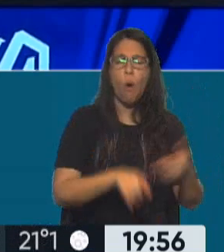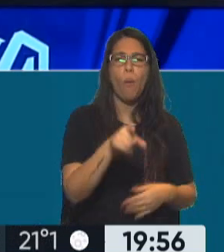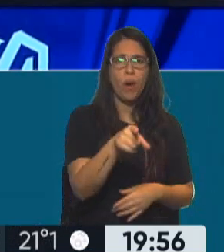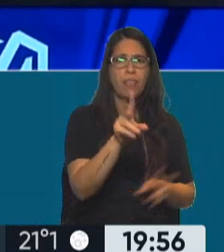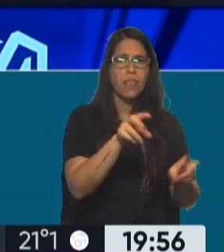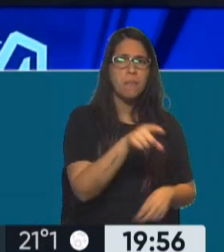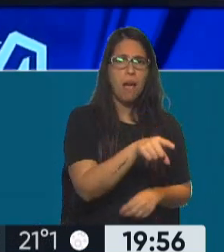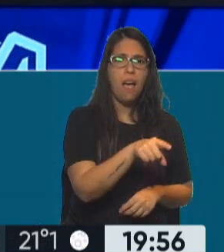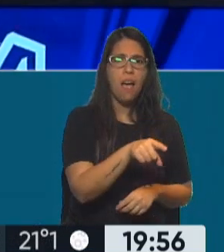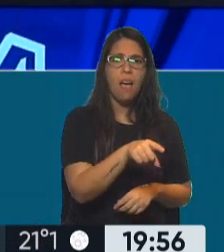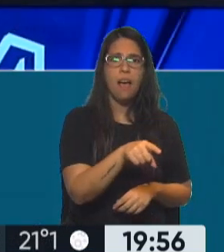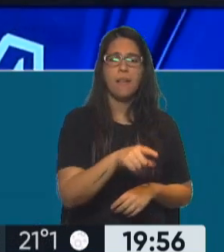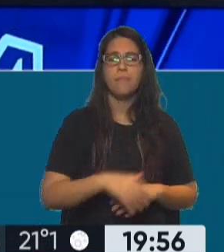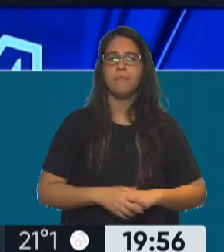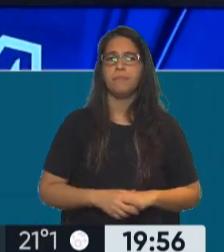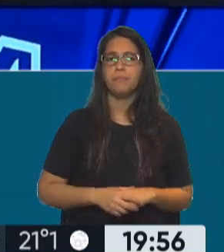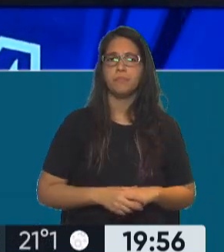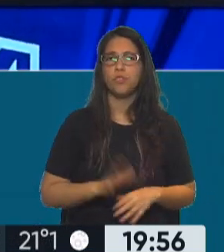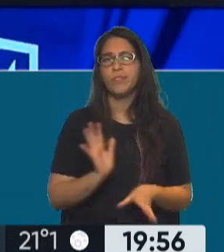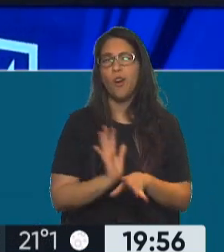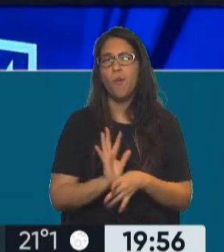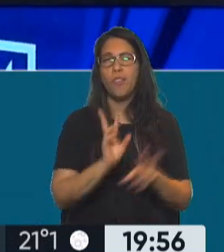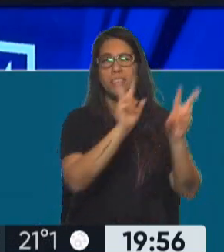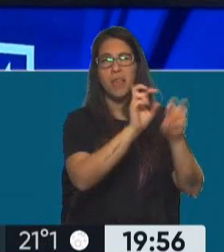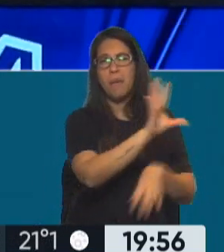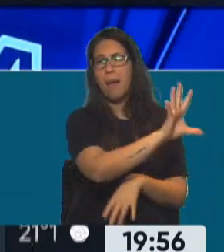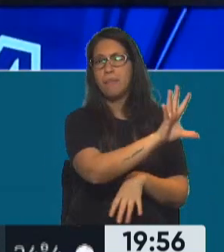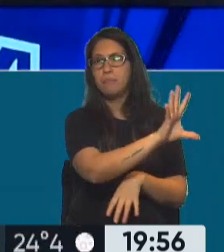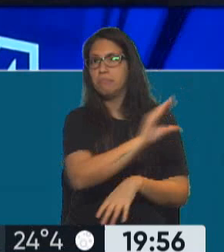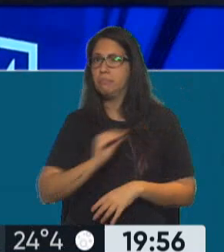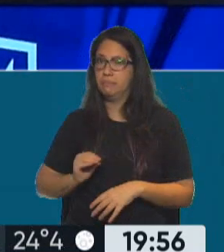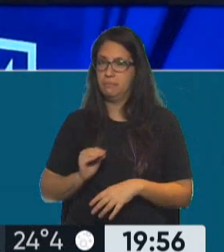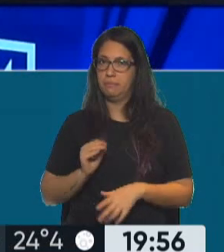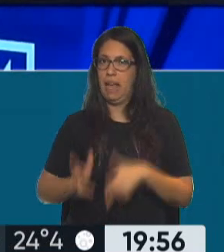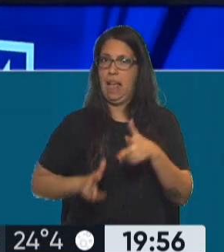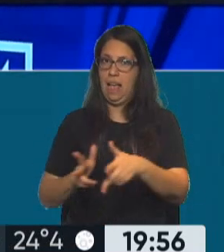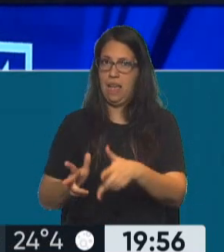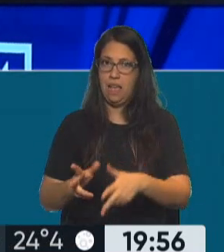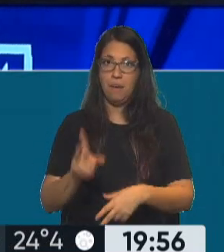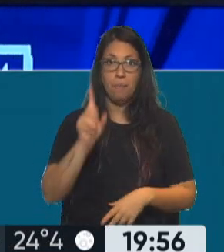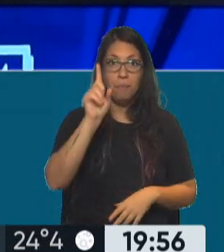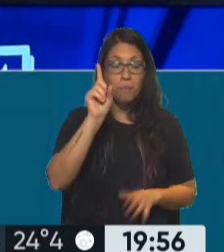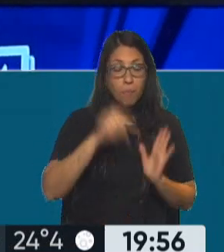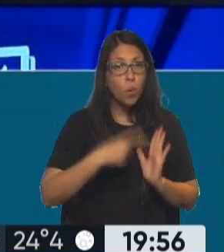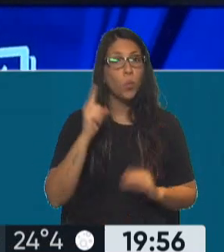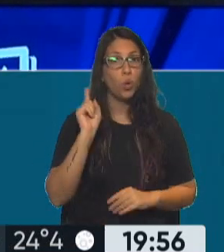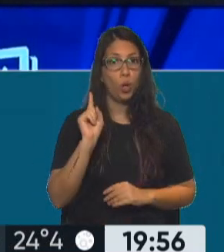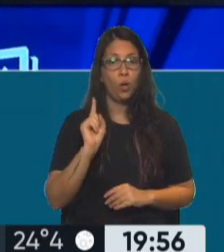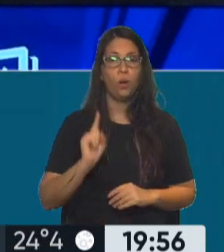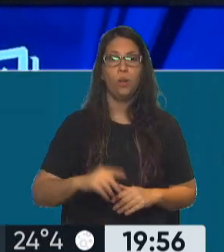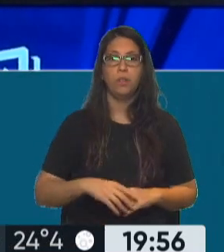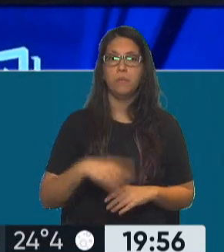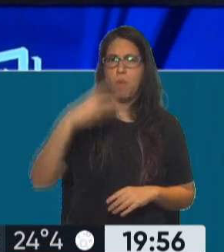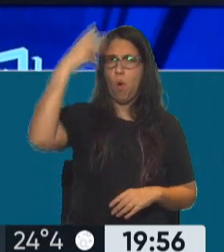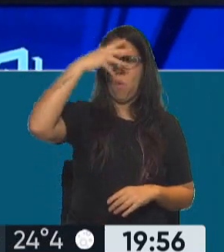ese eje discursivo de la libertad avanza. Pero mirá cómo se ve el perfil de